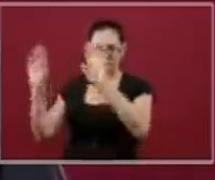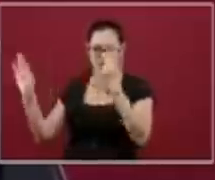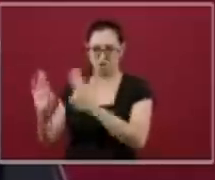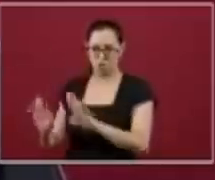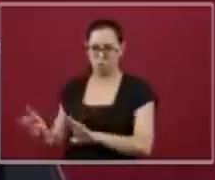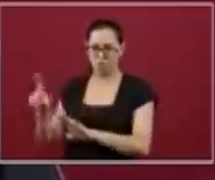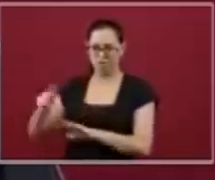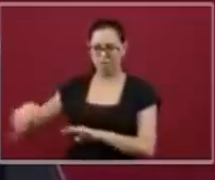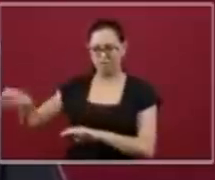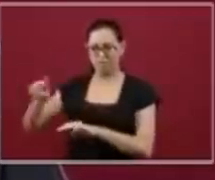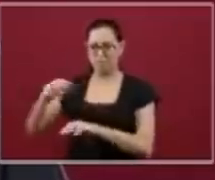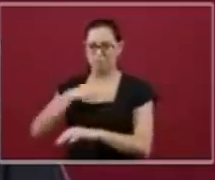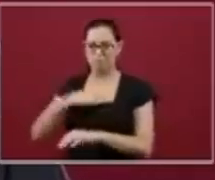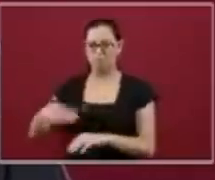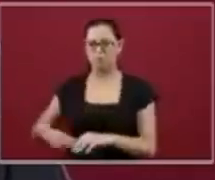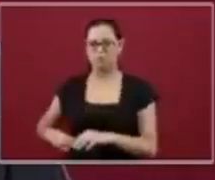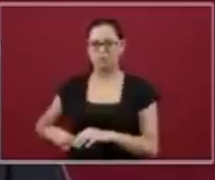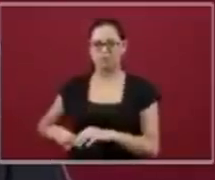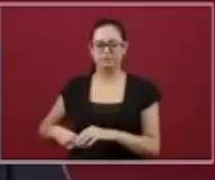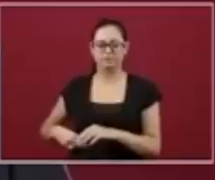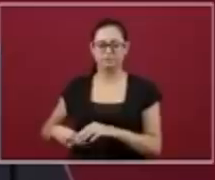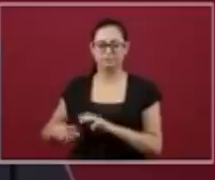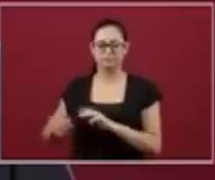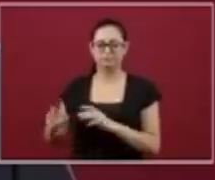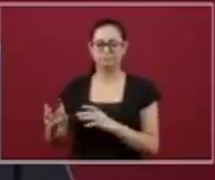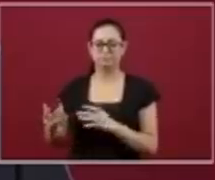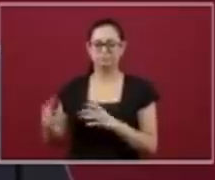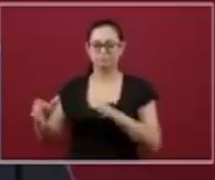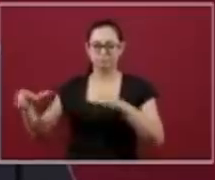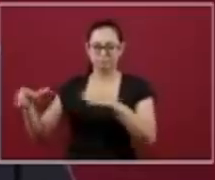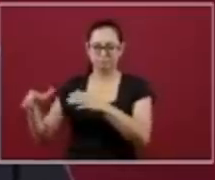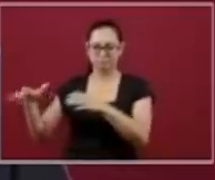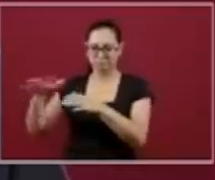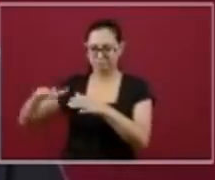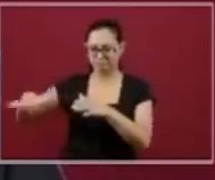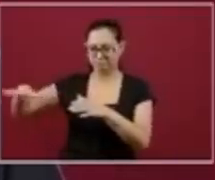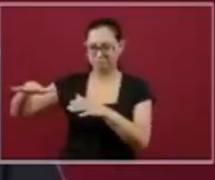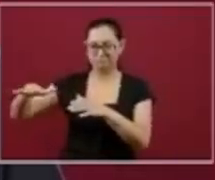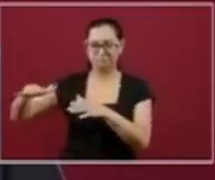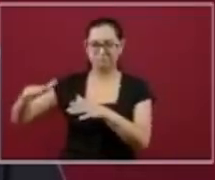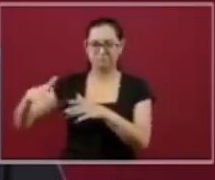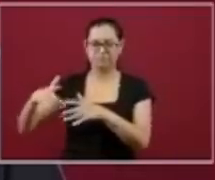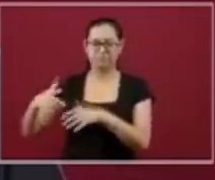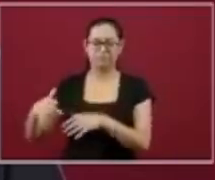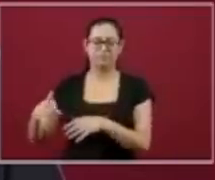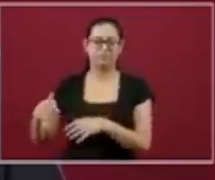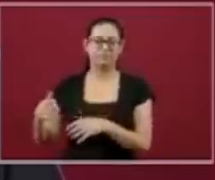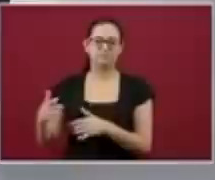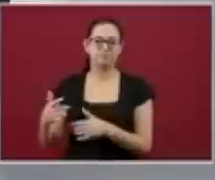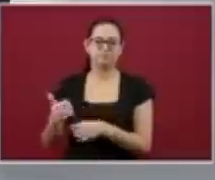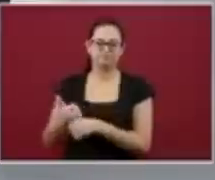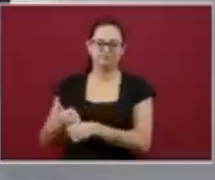otros municipios que integran la zona metropolitana,